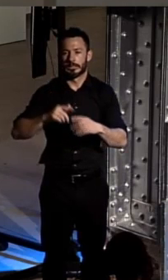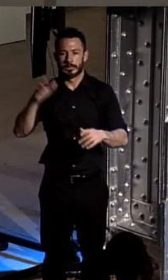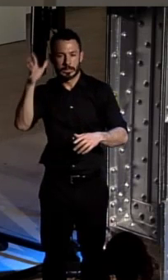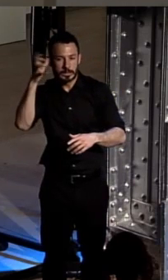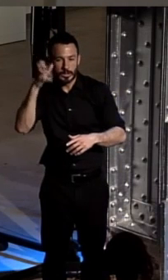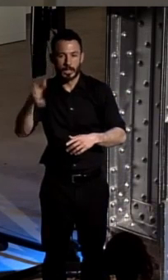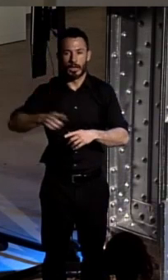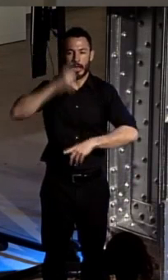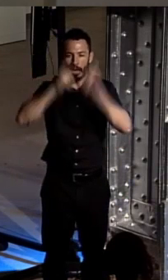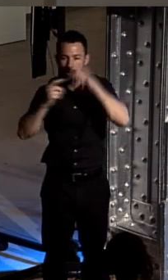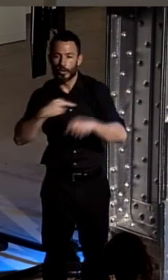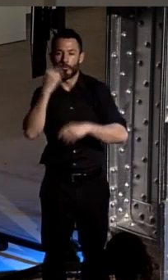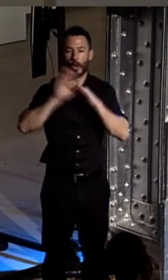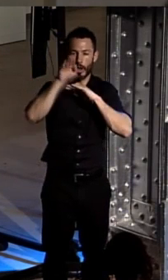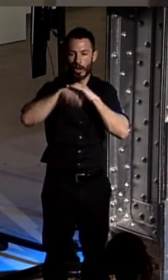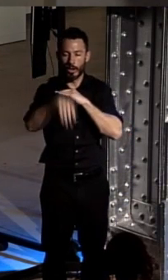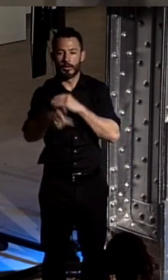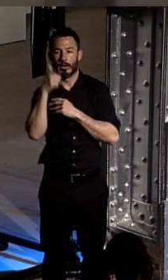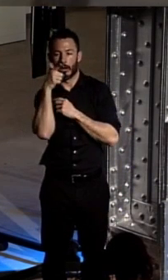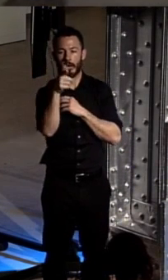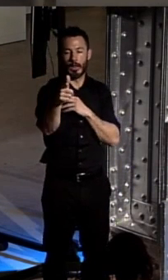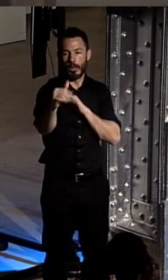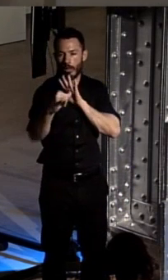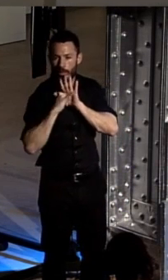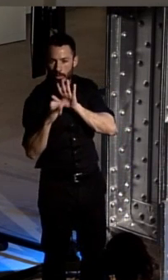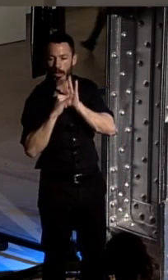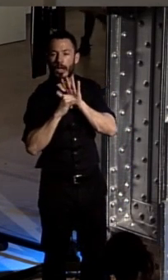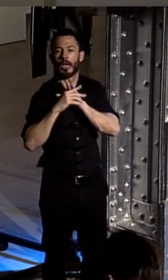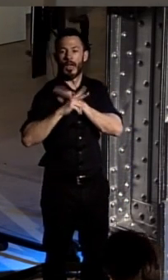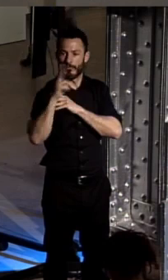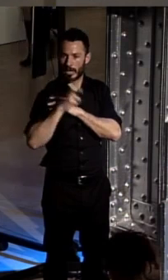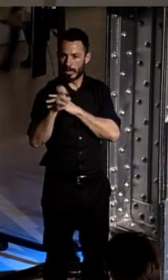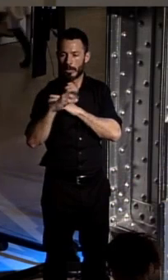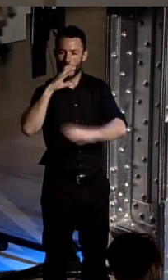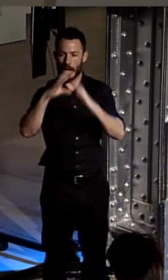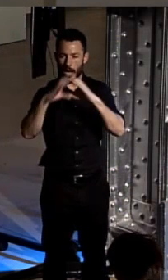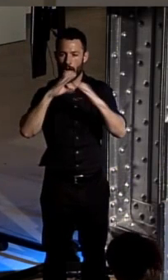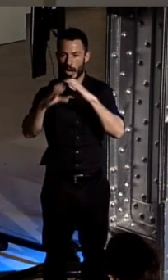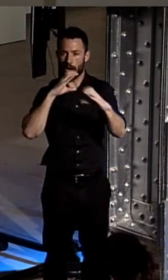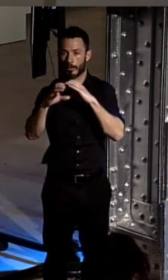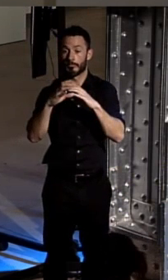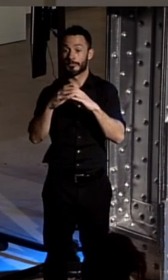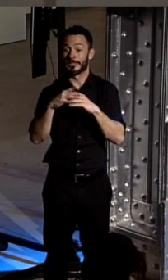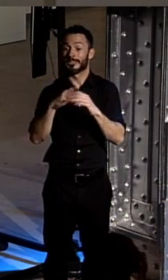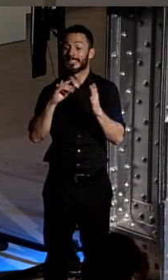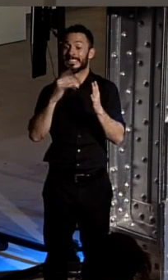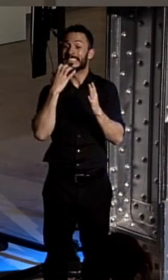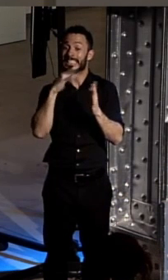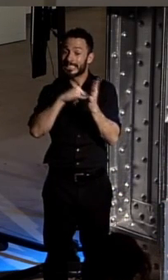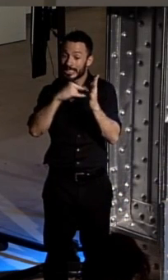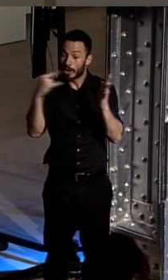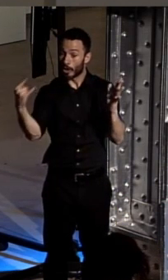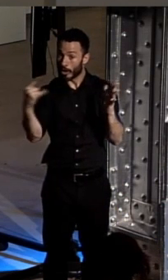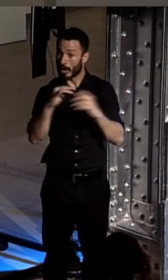las expresiones faciales, el tono de voz, la distancia a la persona. Sin embargo, la comunicación mediada por la tecnología es